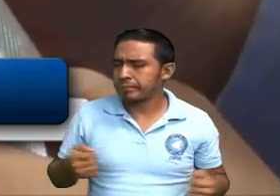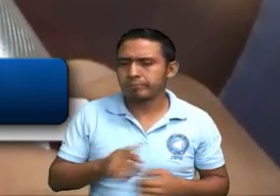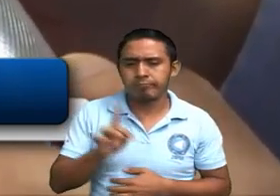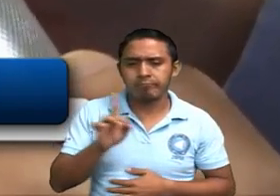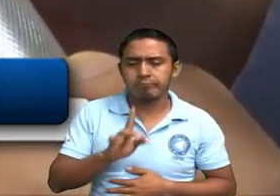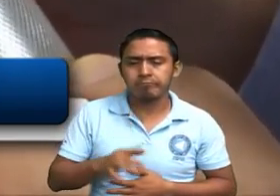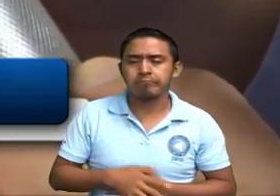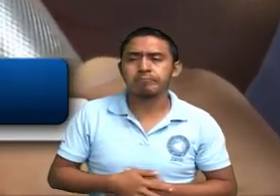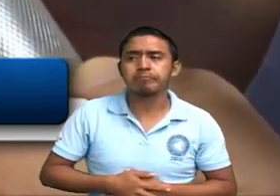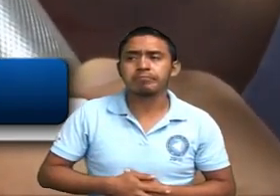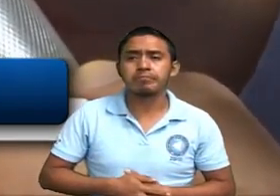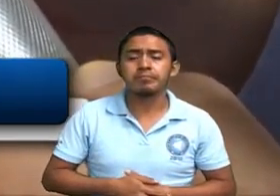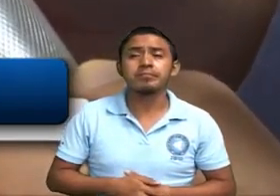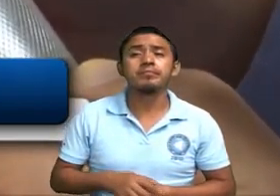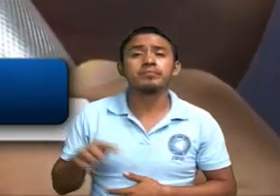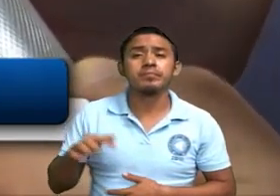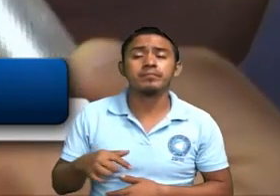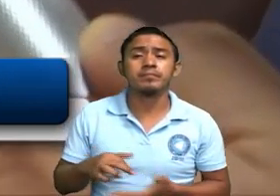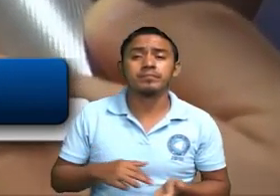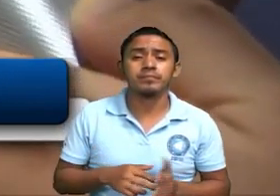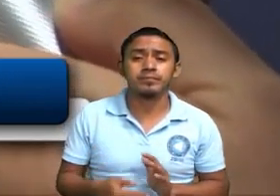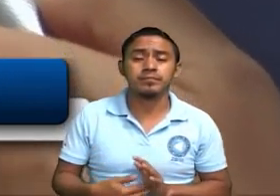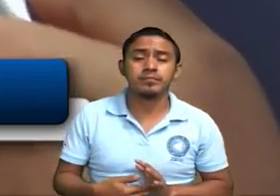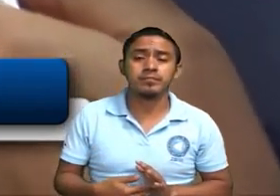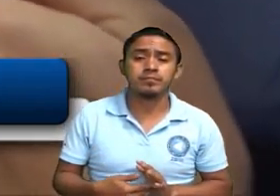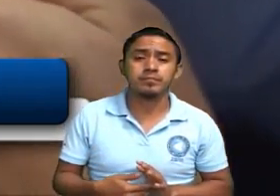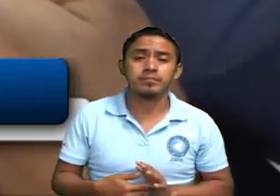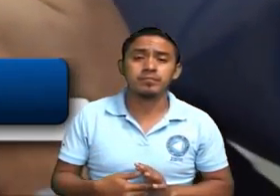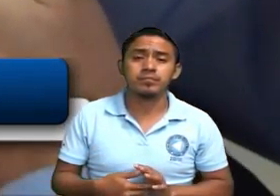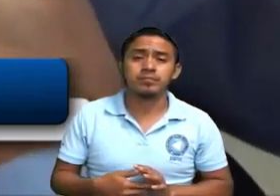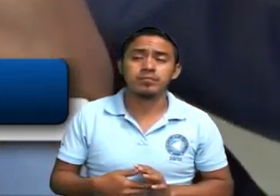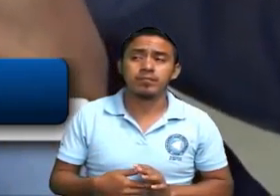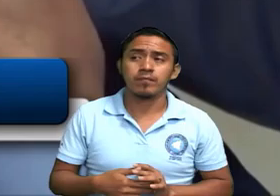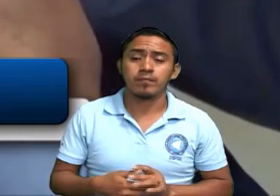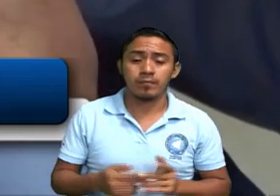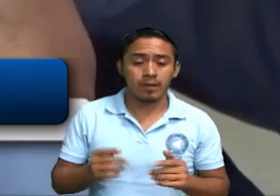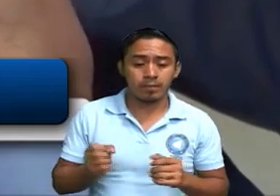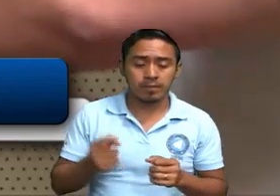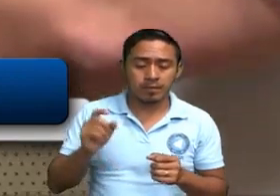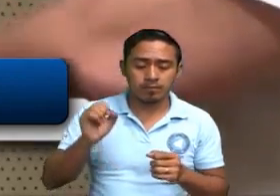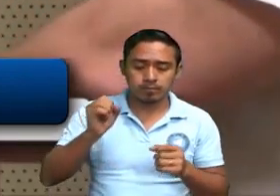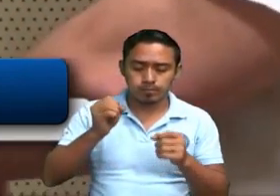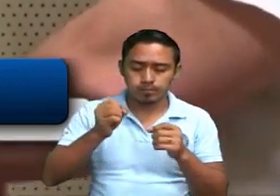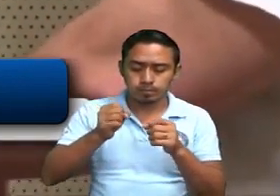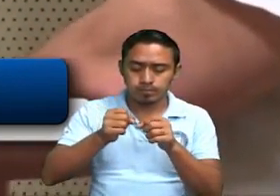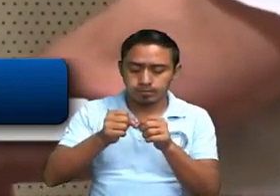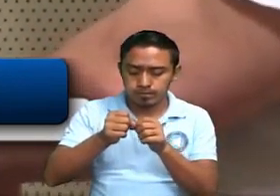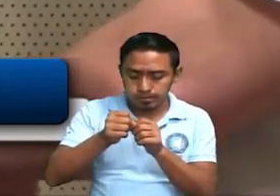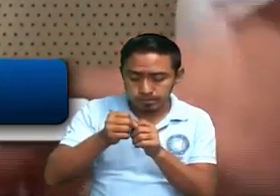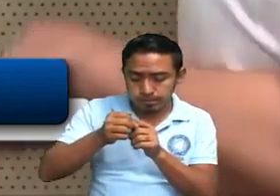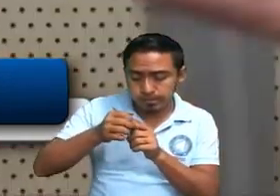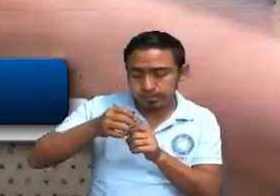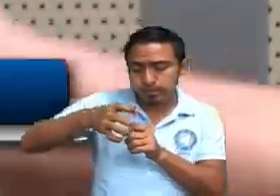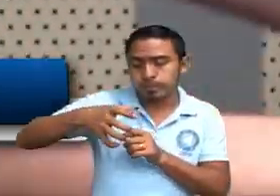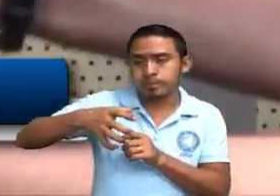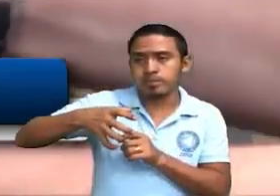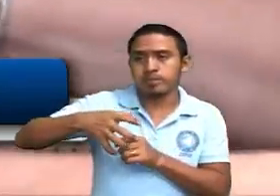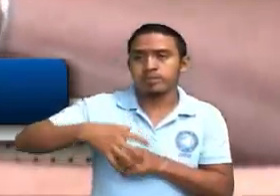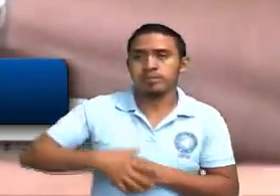No se rompe. Lo que ocurre es un proceso de primero se inflama, ¿ves? Por mucho